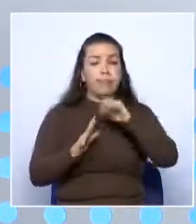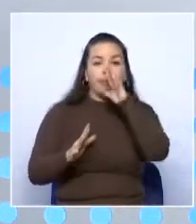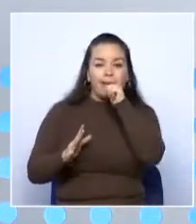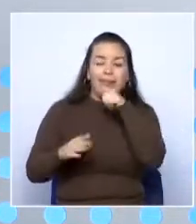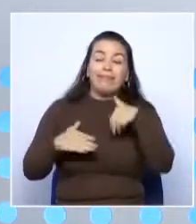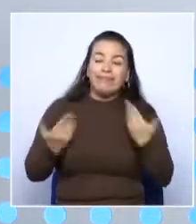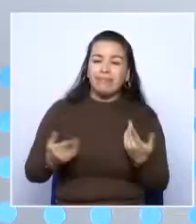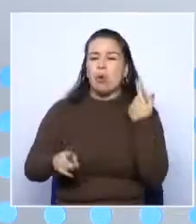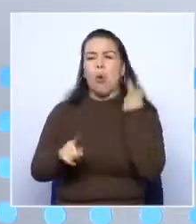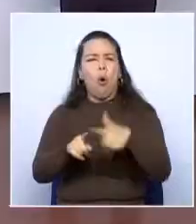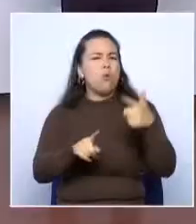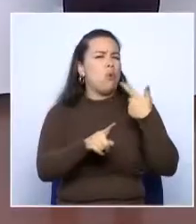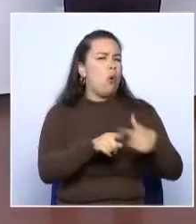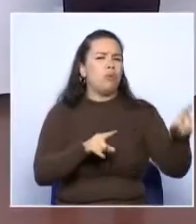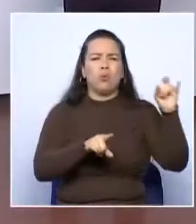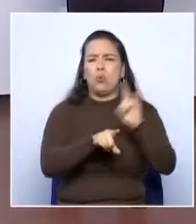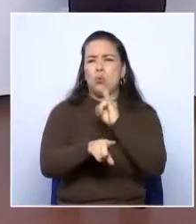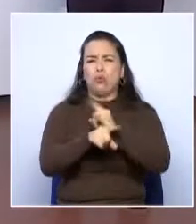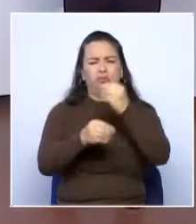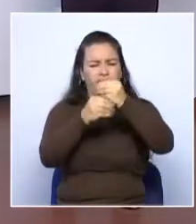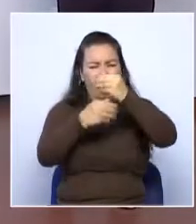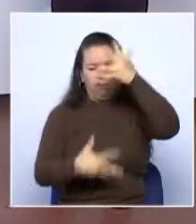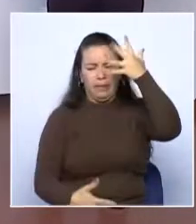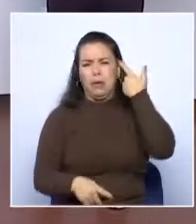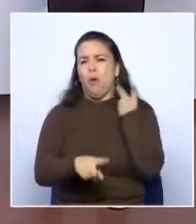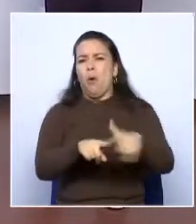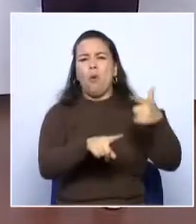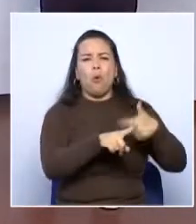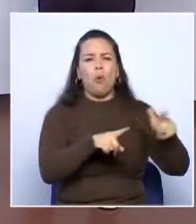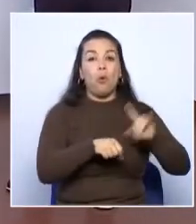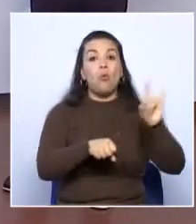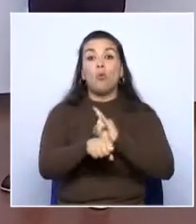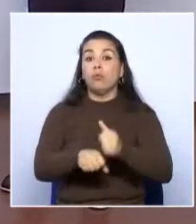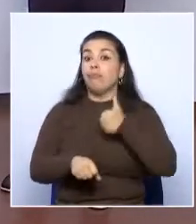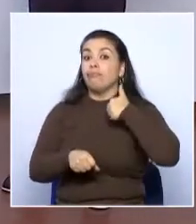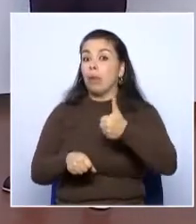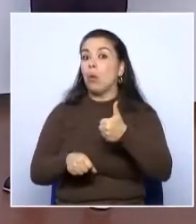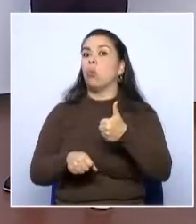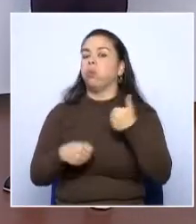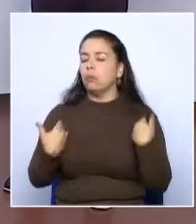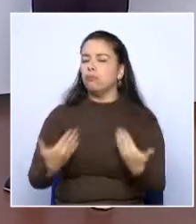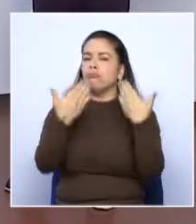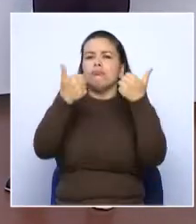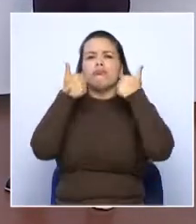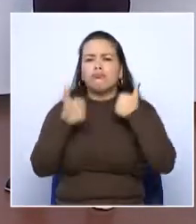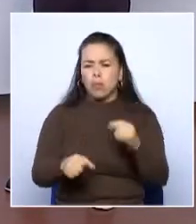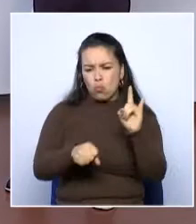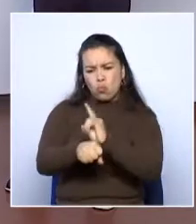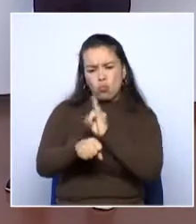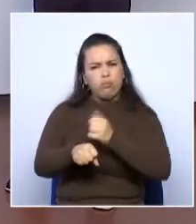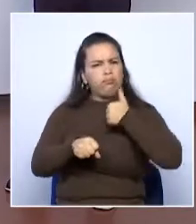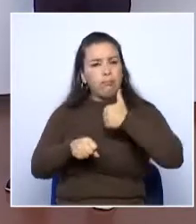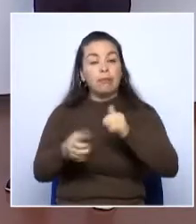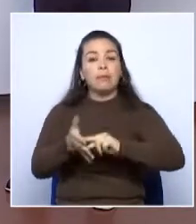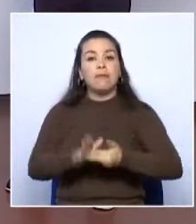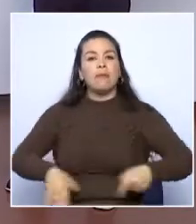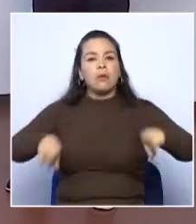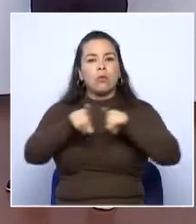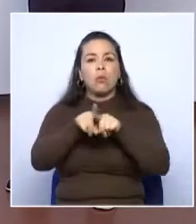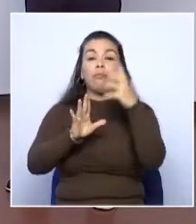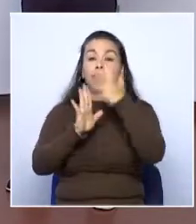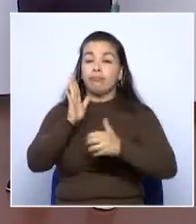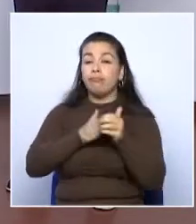Entonces, muchos usos, la ecografía tiene múltiples usos, bien usada, bien utilizada, es un medio diagnóstico